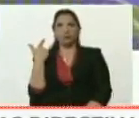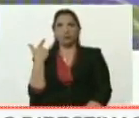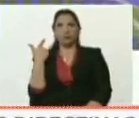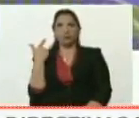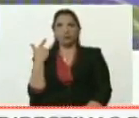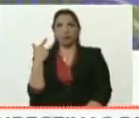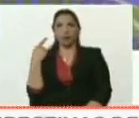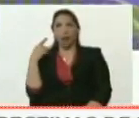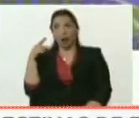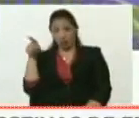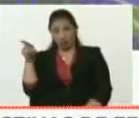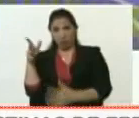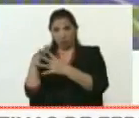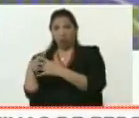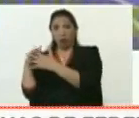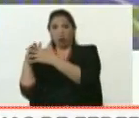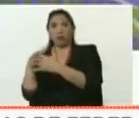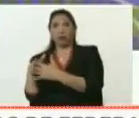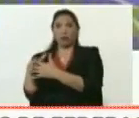han atrevido mucho.